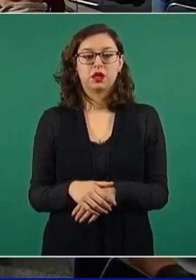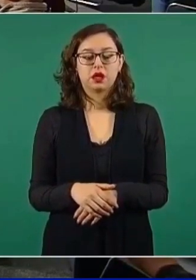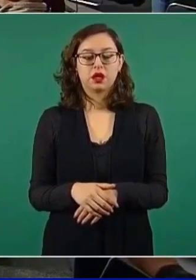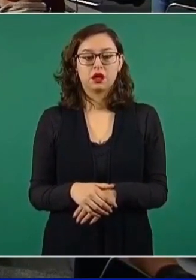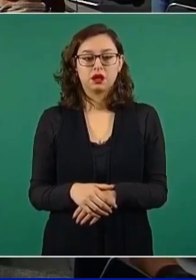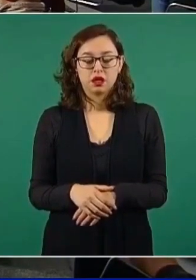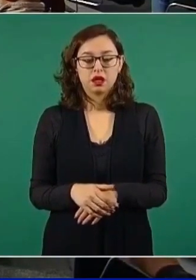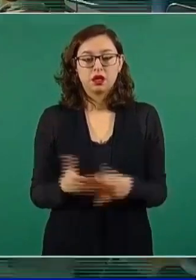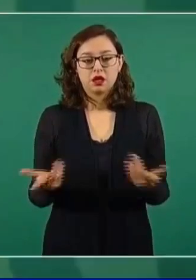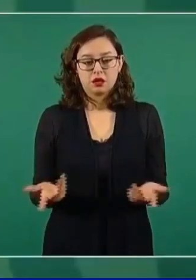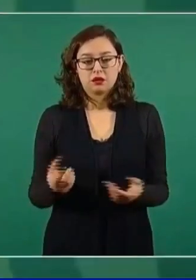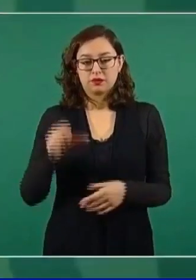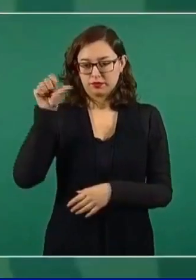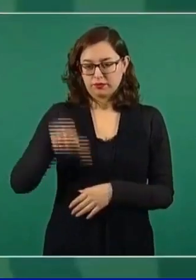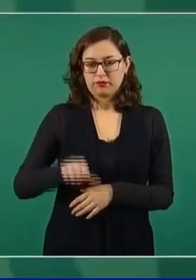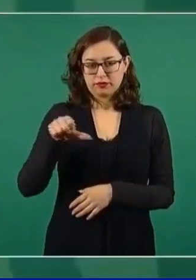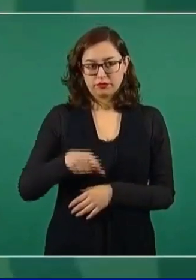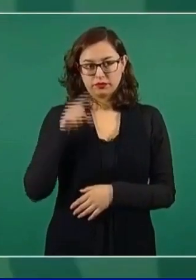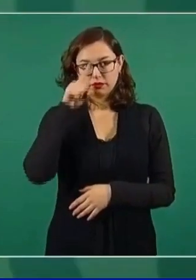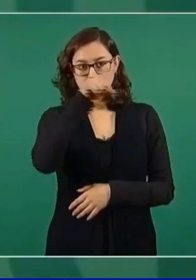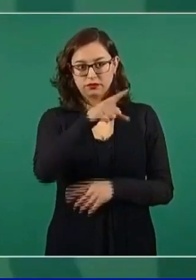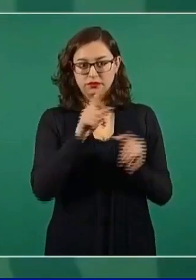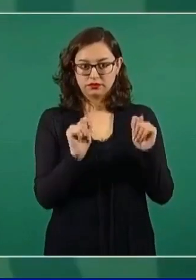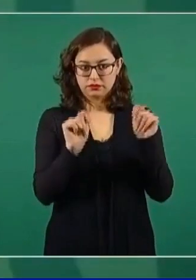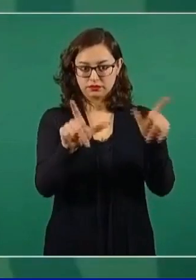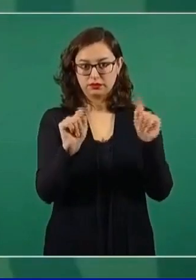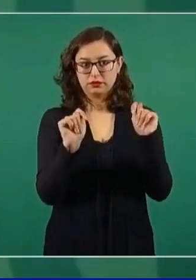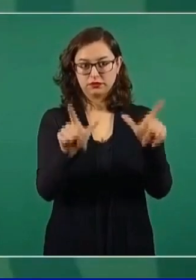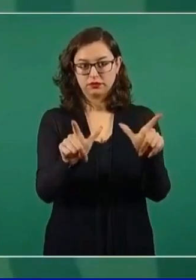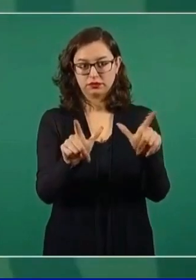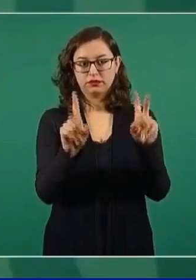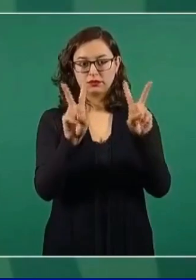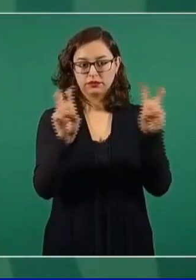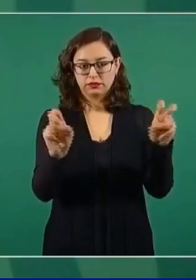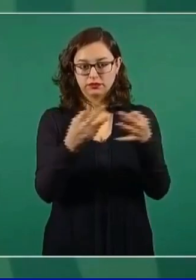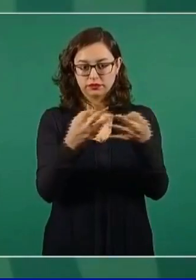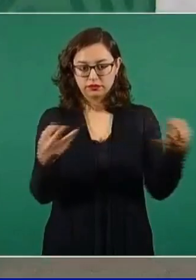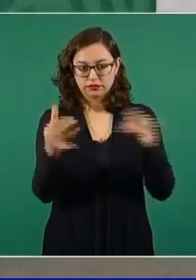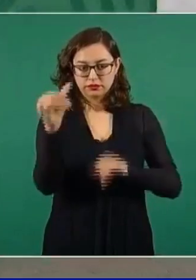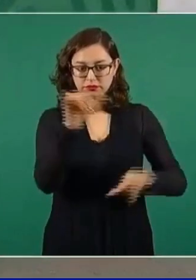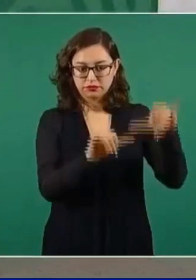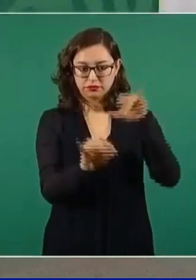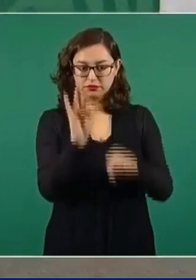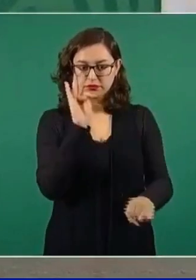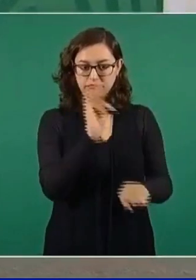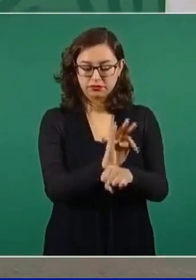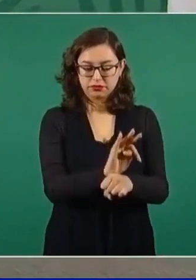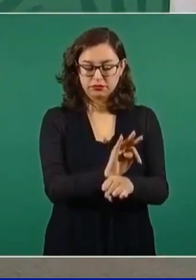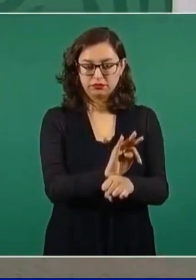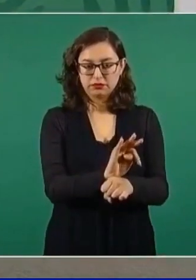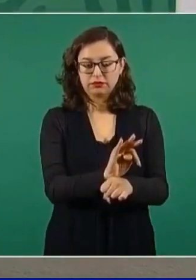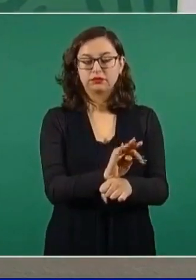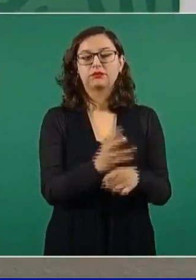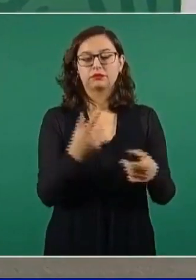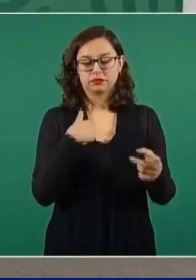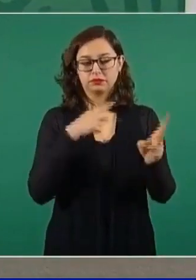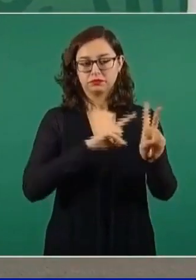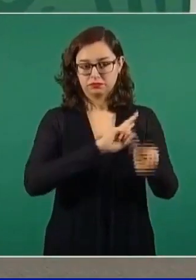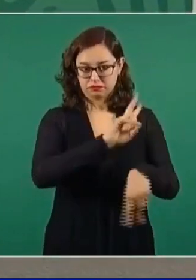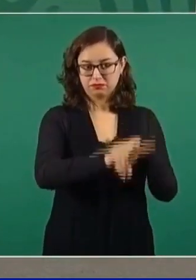a evaluar el programa de fertilizantes que se está aplicando en Tlaxcala, en Puebla, en Morelos y desde